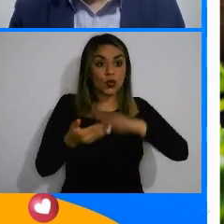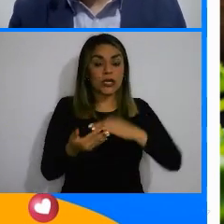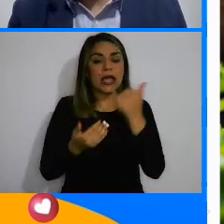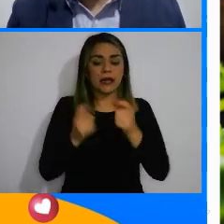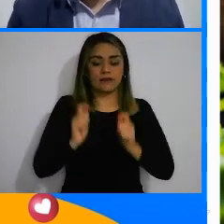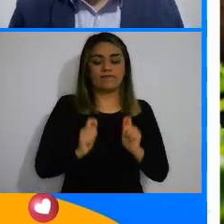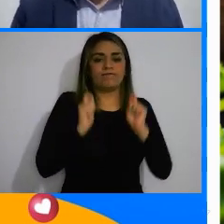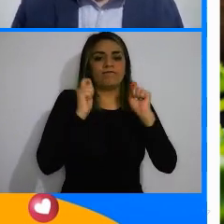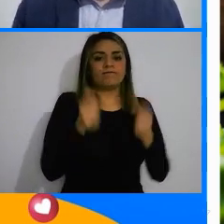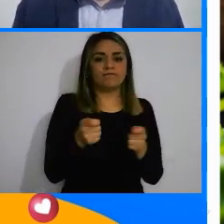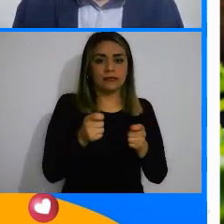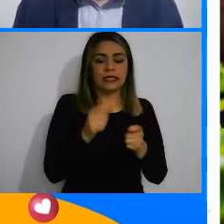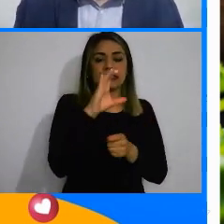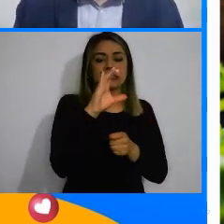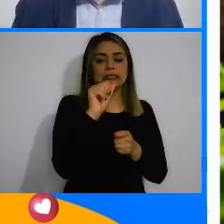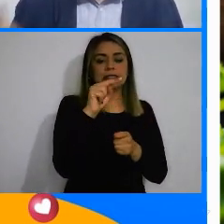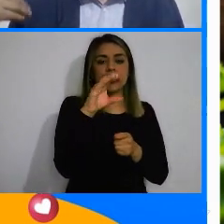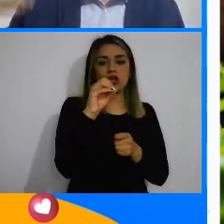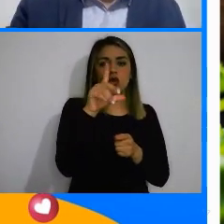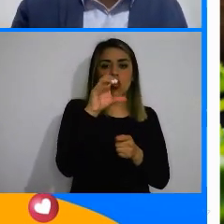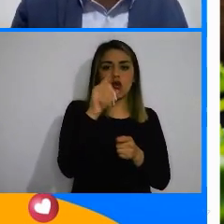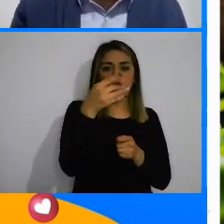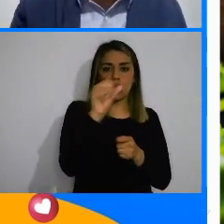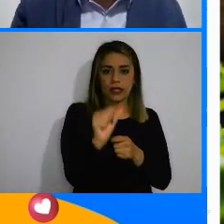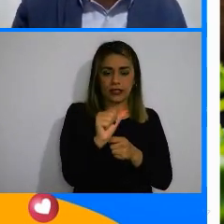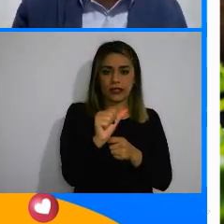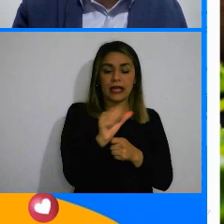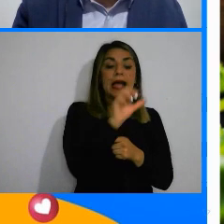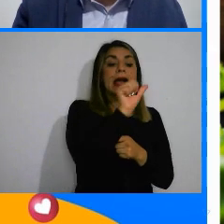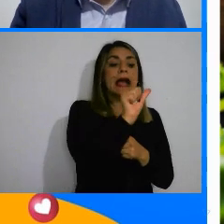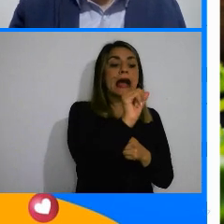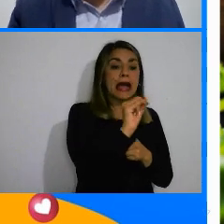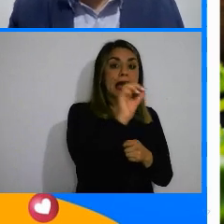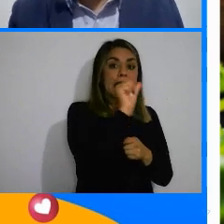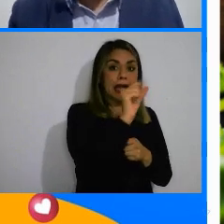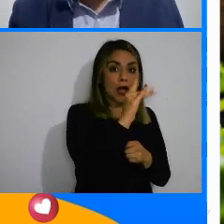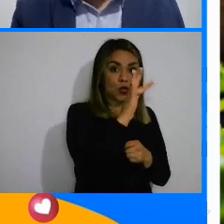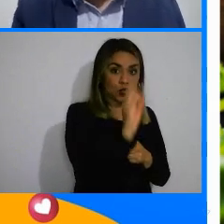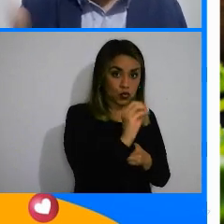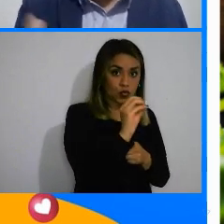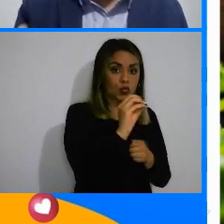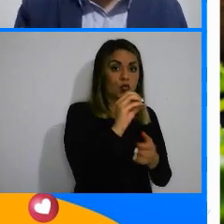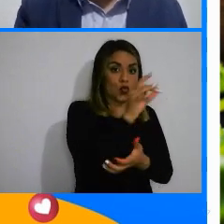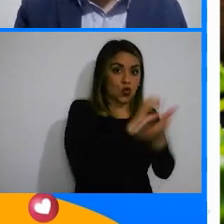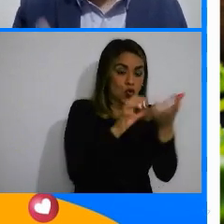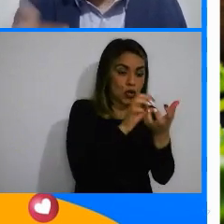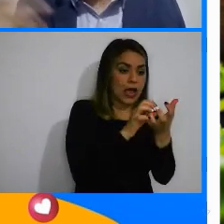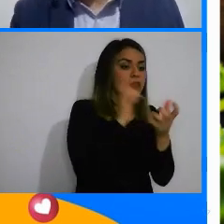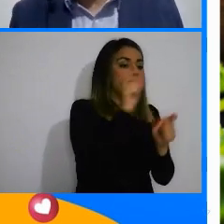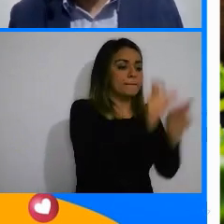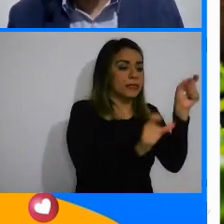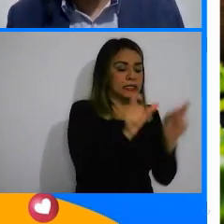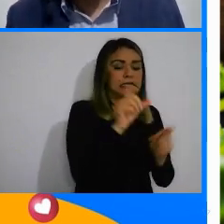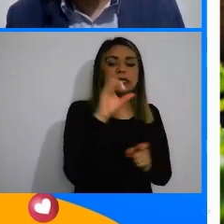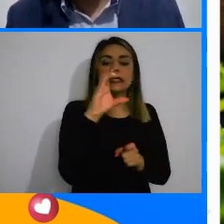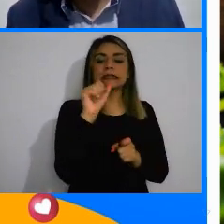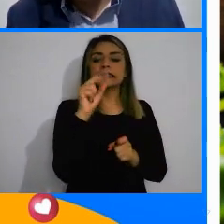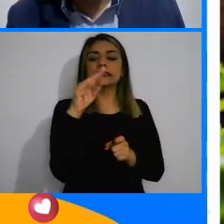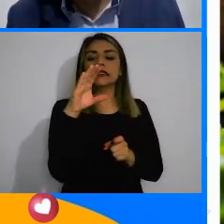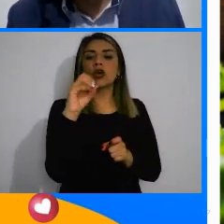denomina cinecología. Entonces la autoecología, estudio de poblaciones, la cinecología, estudio